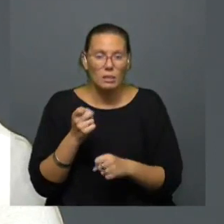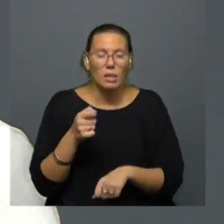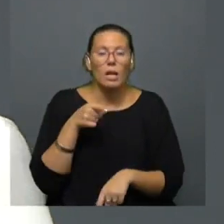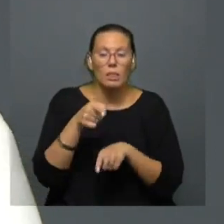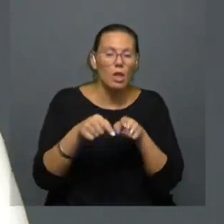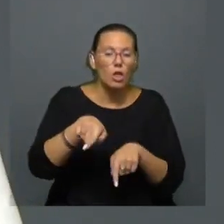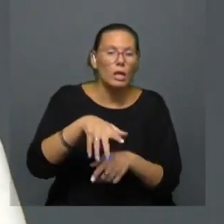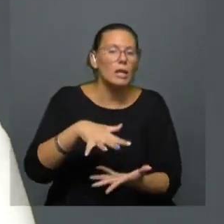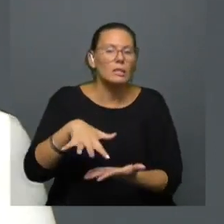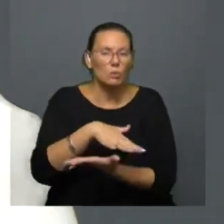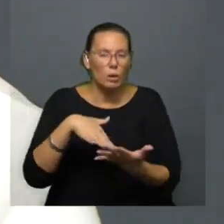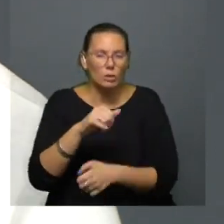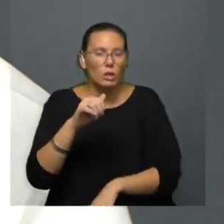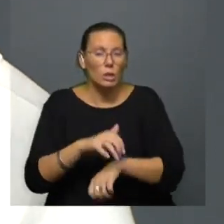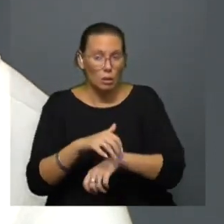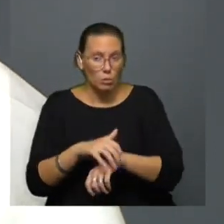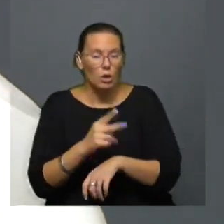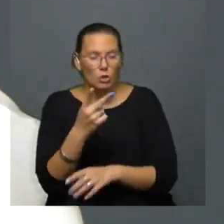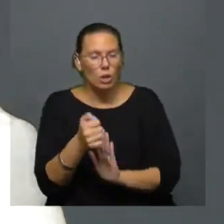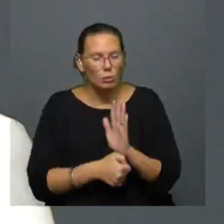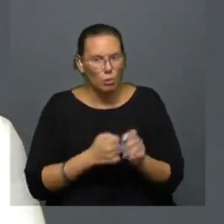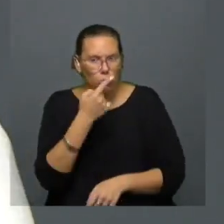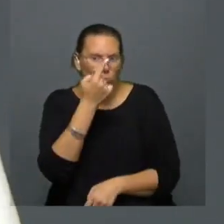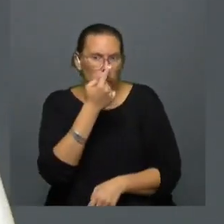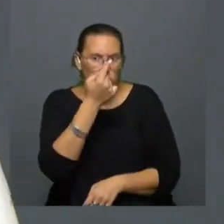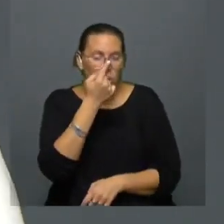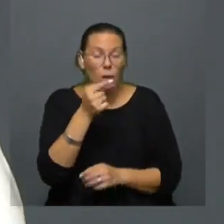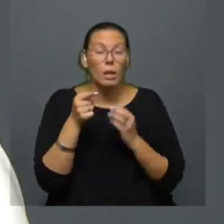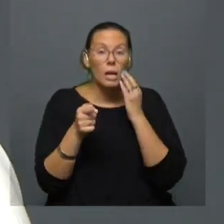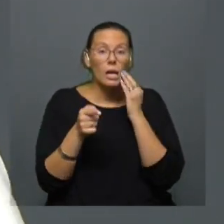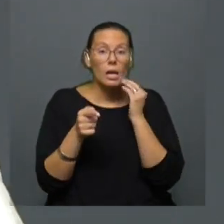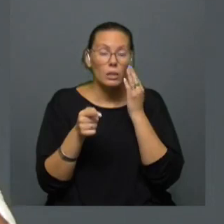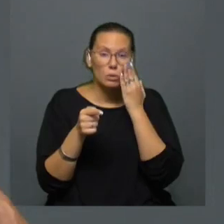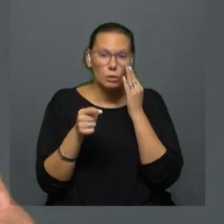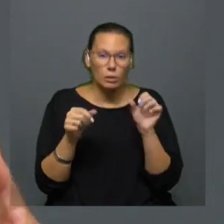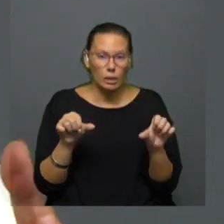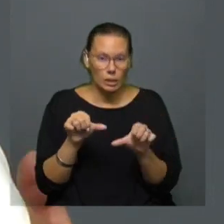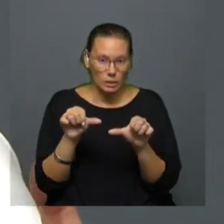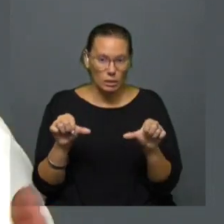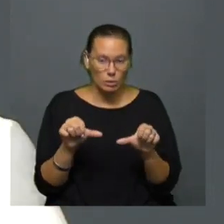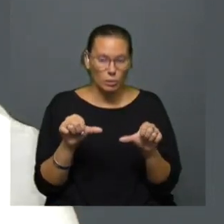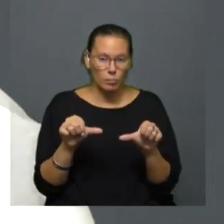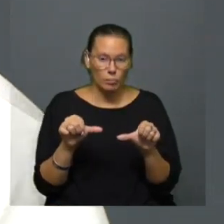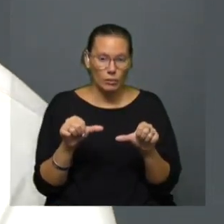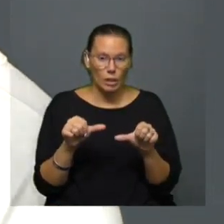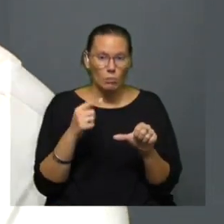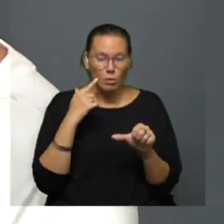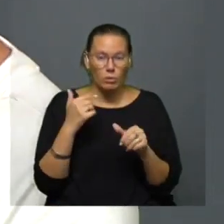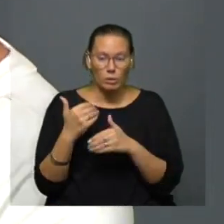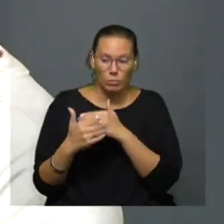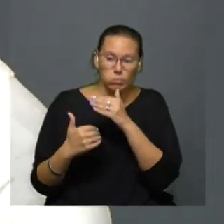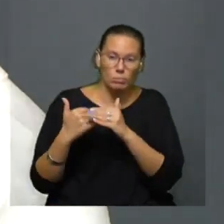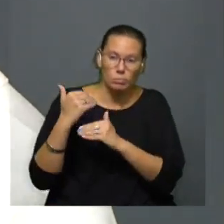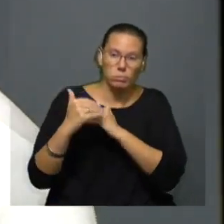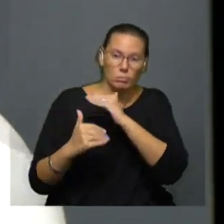Estado. Son dos artículos muy interesantes también. Eso que se produjo, porque, claro, hemos visto el escalonamiento que ha